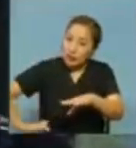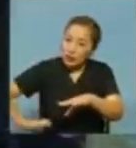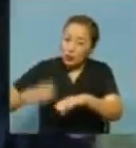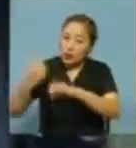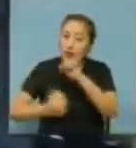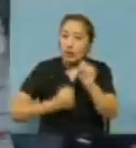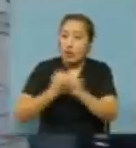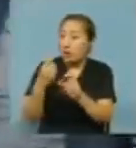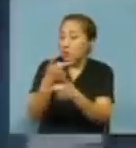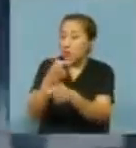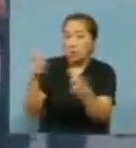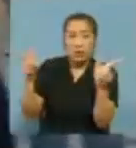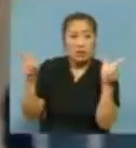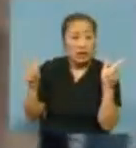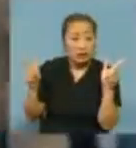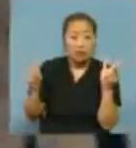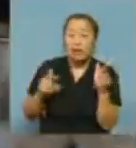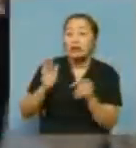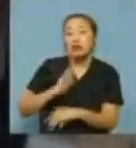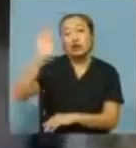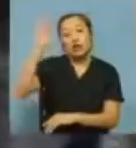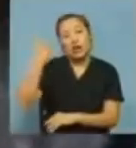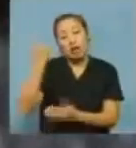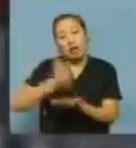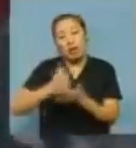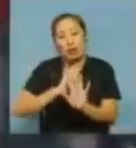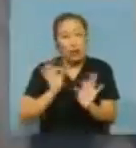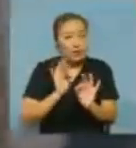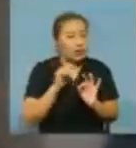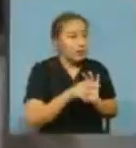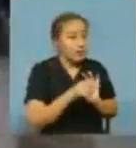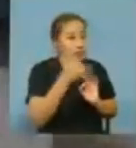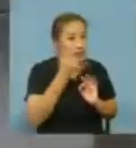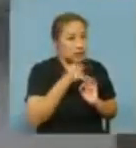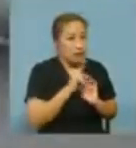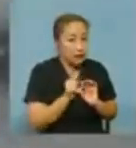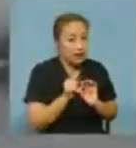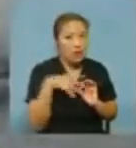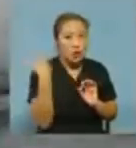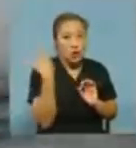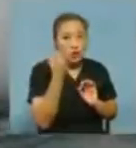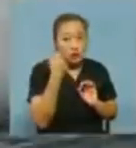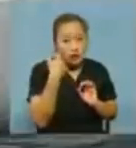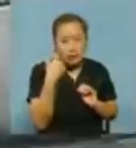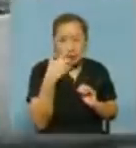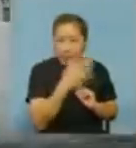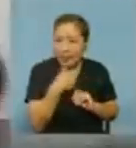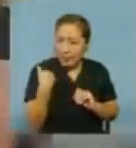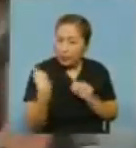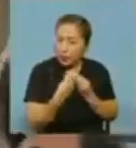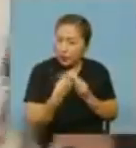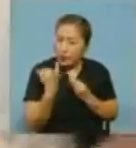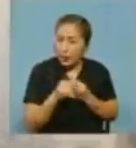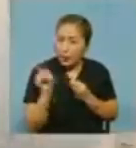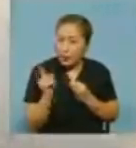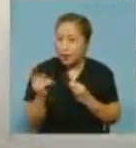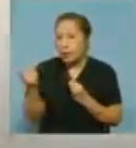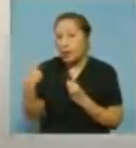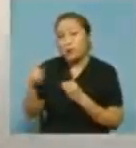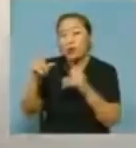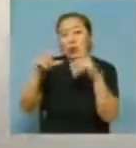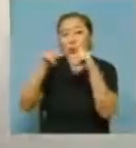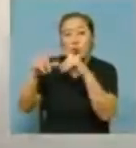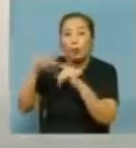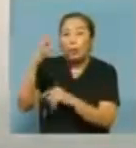hasta ahora no se acercó nadie a decir, presenta, aquí estábamos. A pesar de que hay un importante número de padres, digamos. Exactamente, y más allá del número